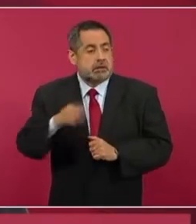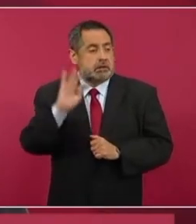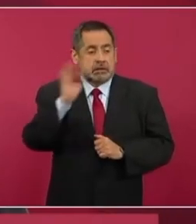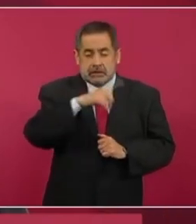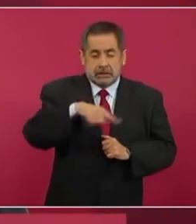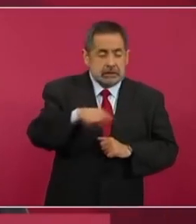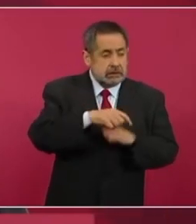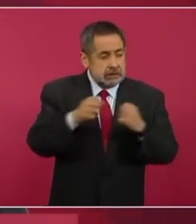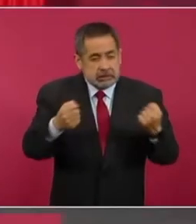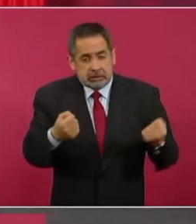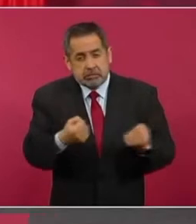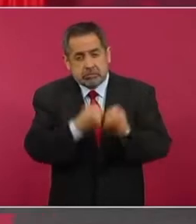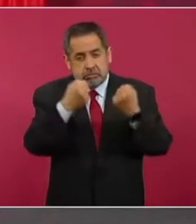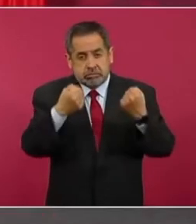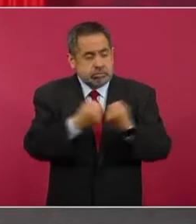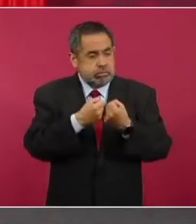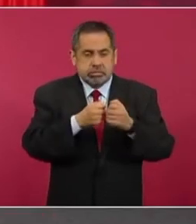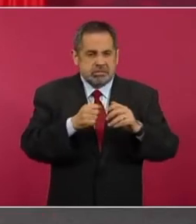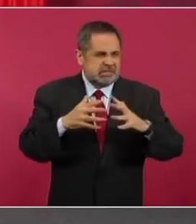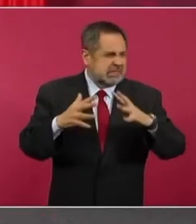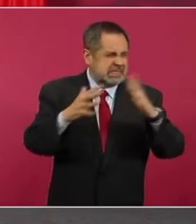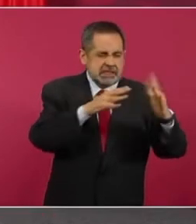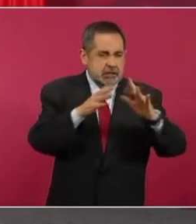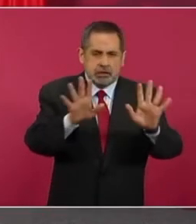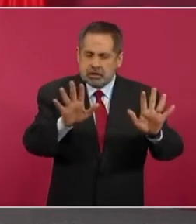confrontación, mejor esperar,